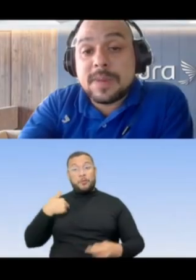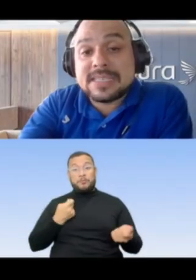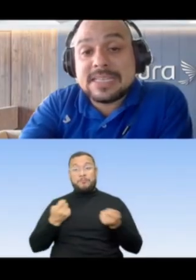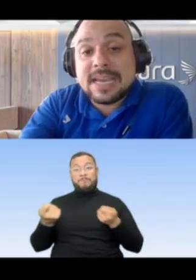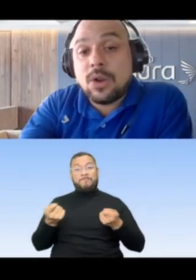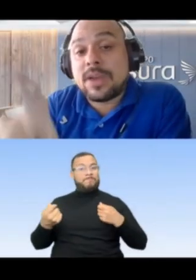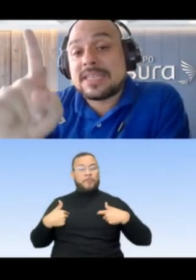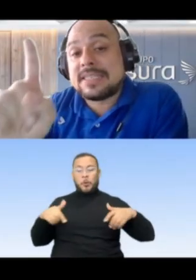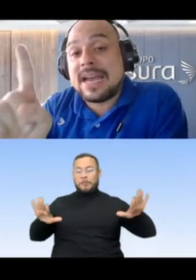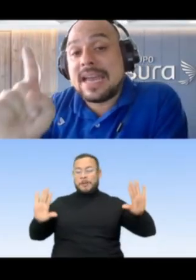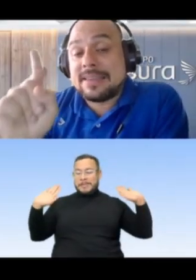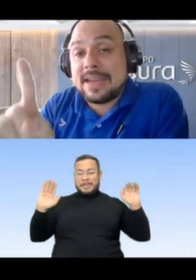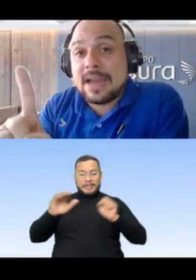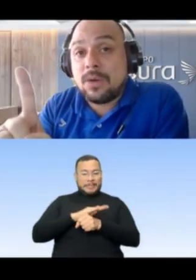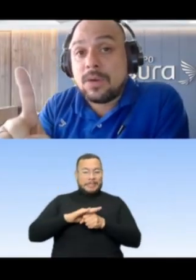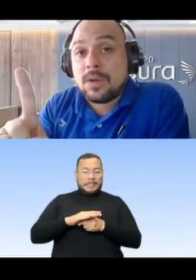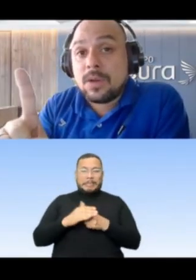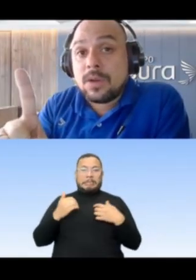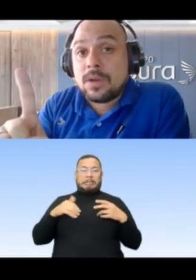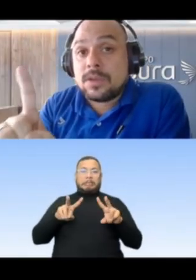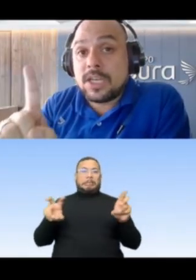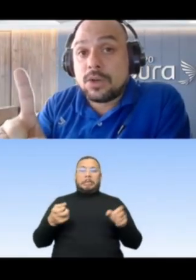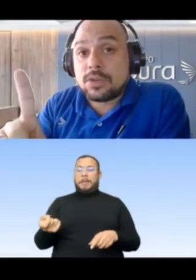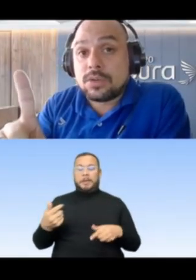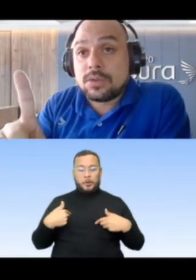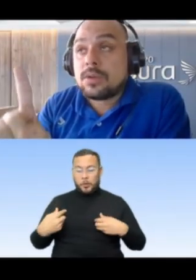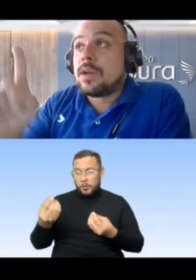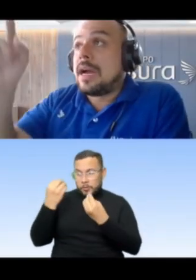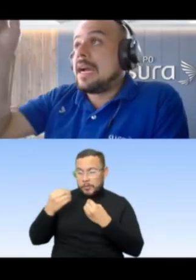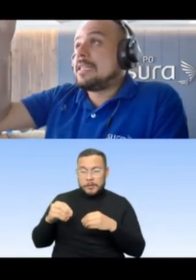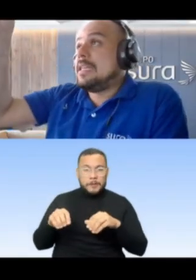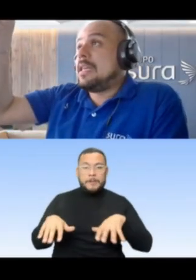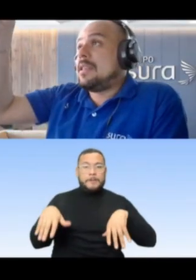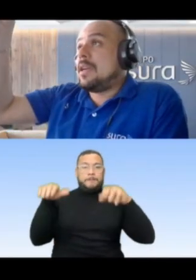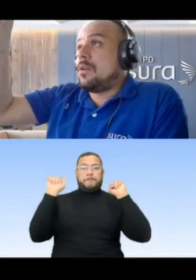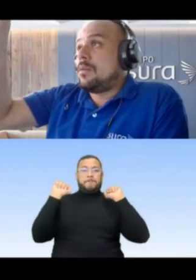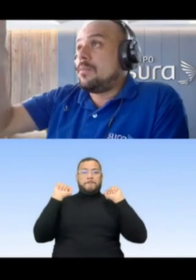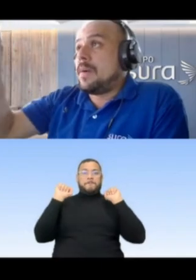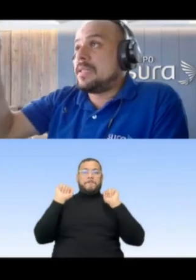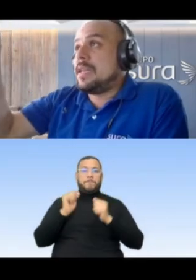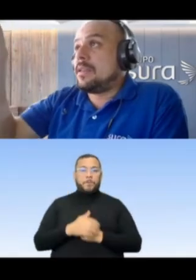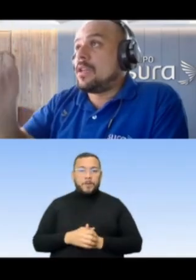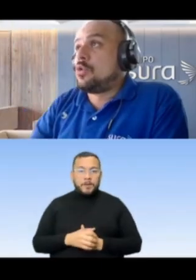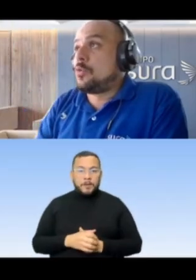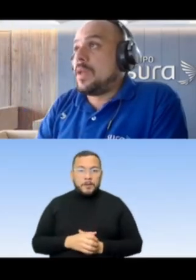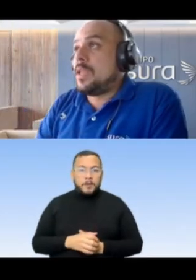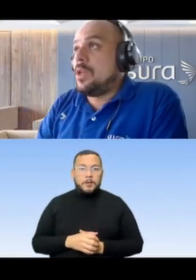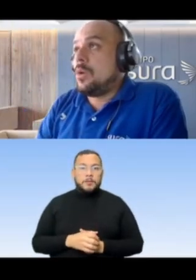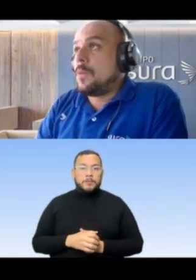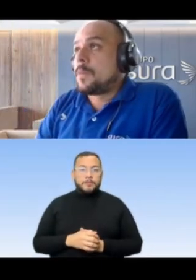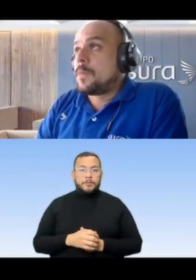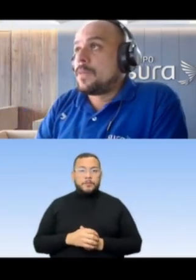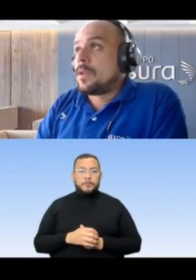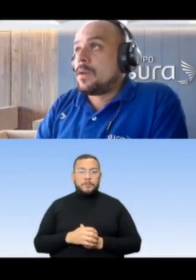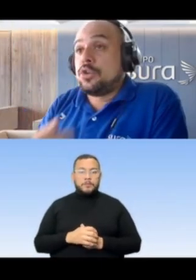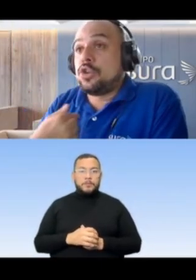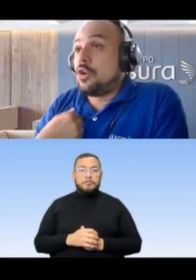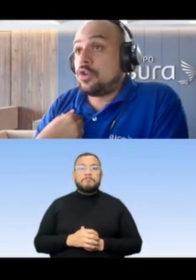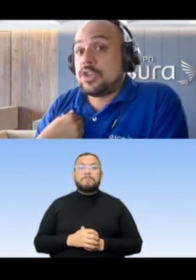Realizar acciones más allá de lo que está entrenado. Chicos, accidente, paciente